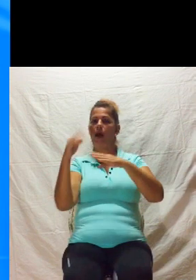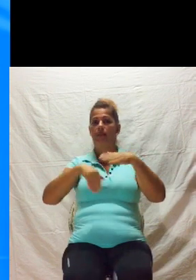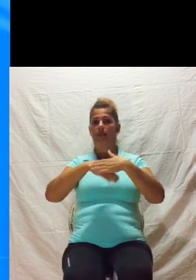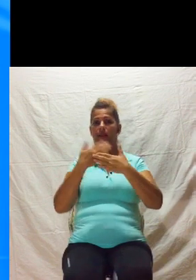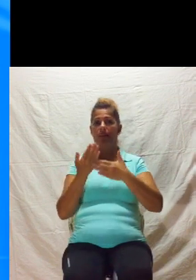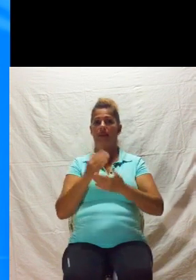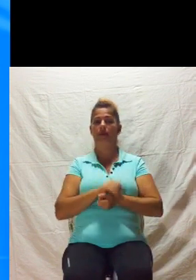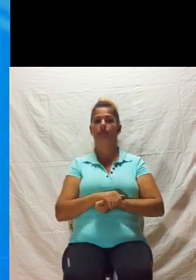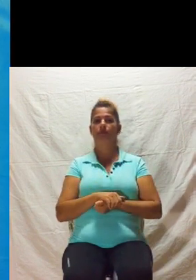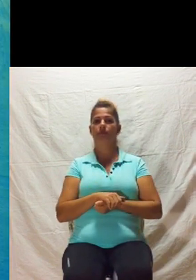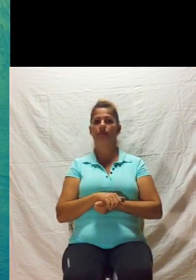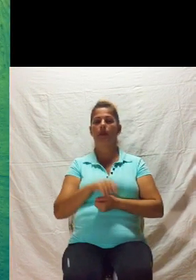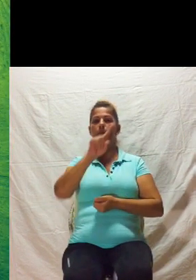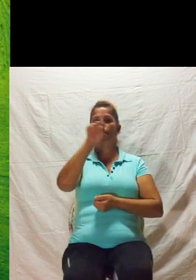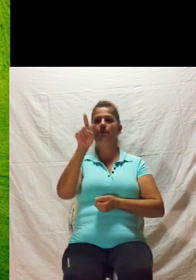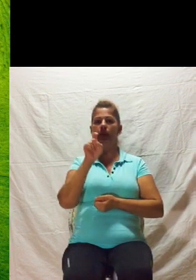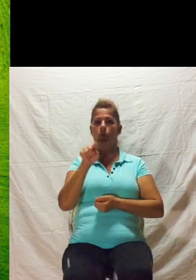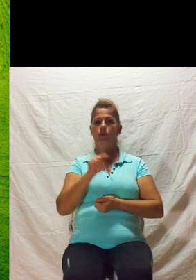día.